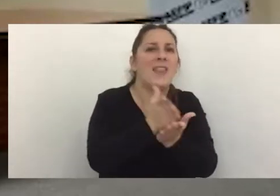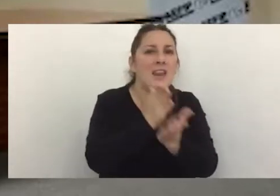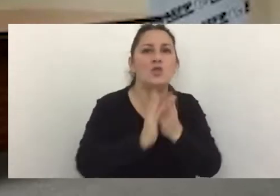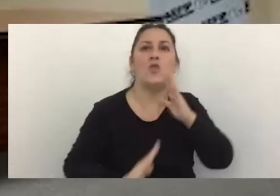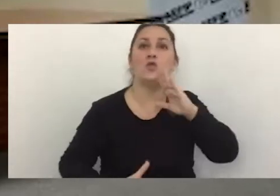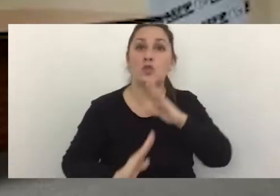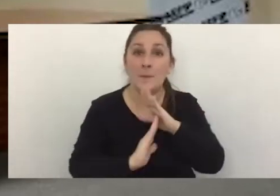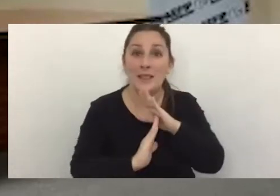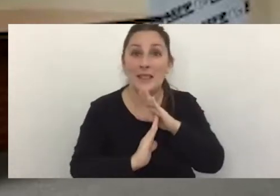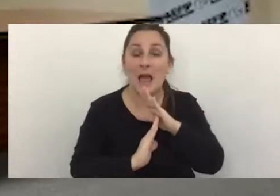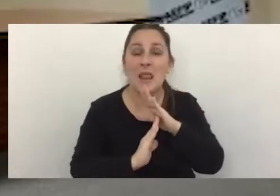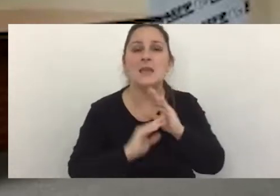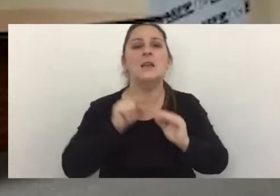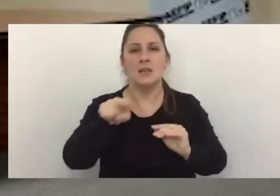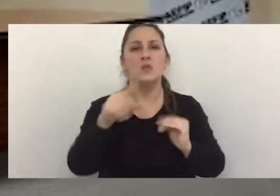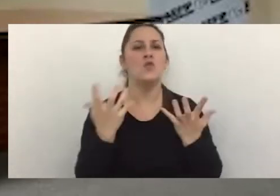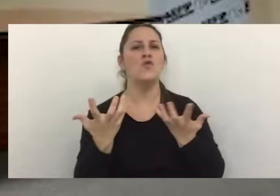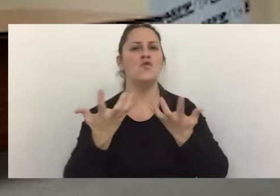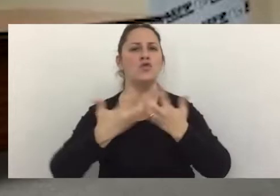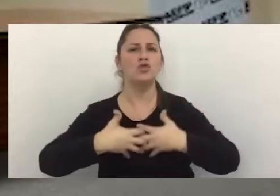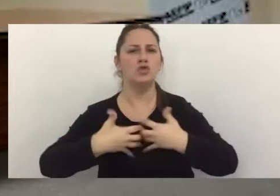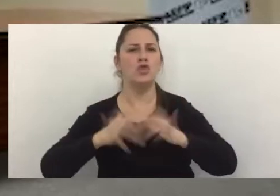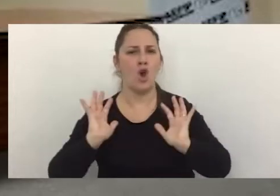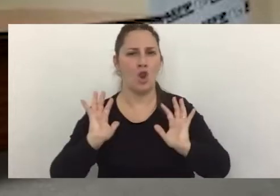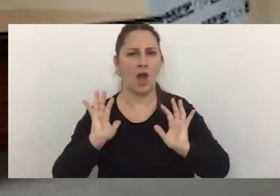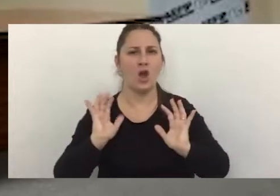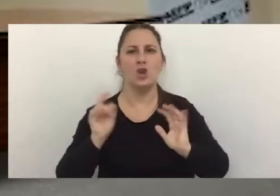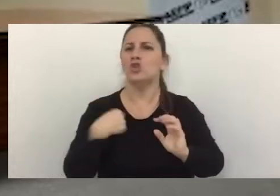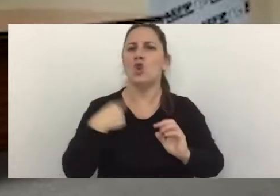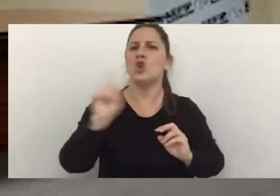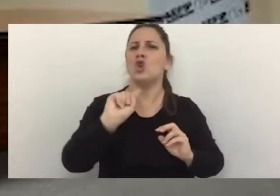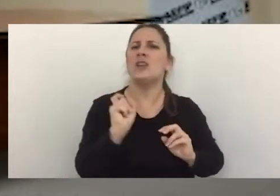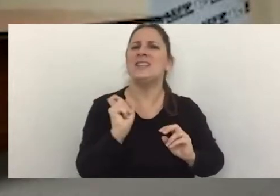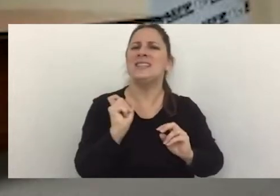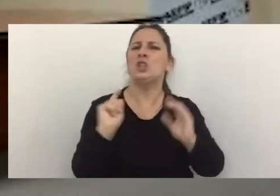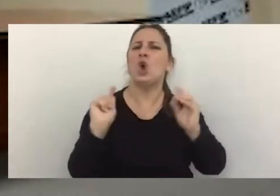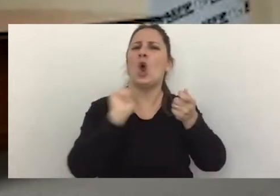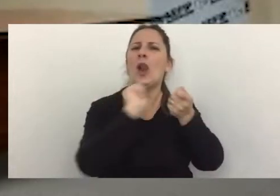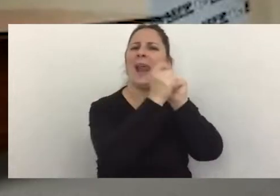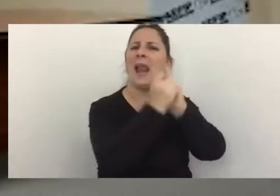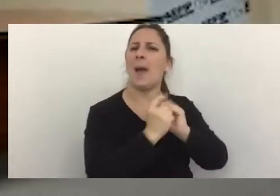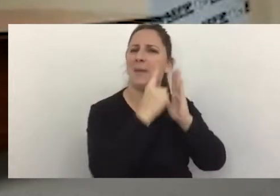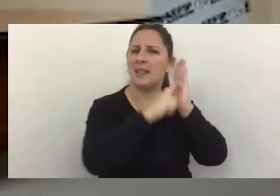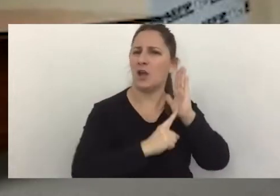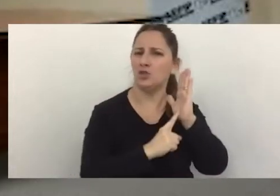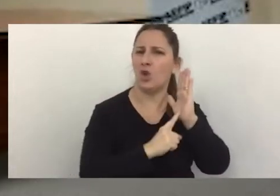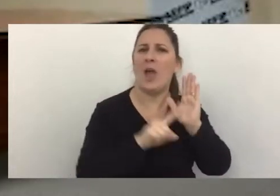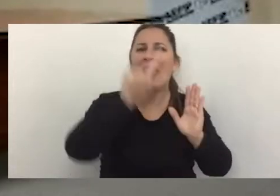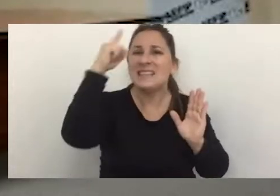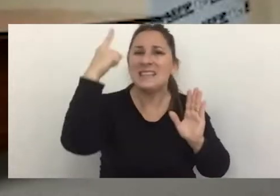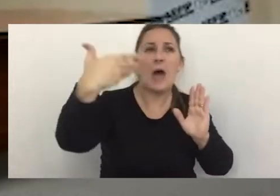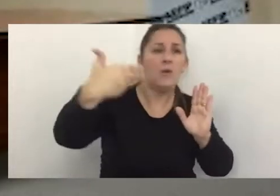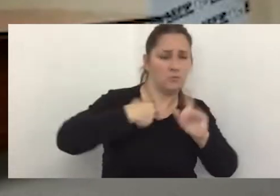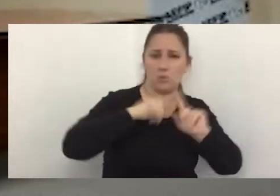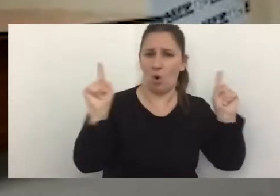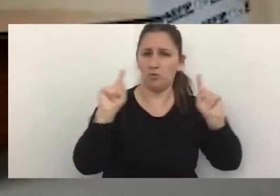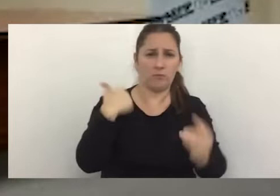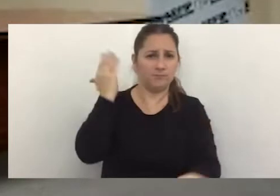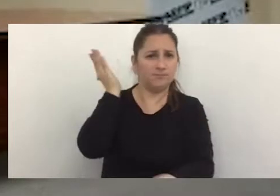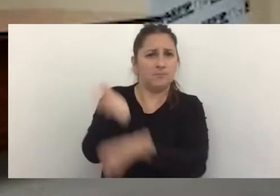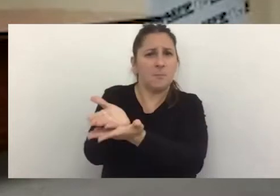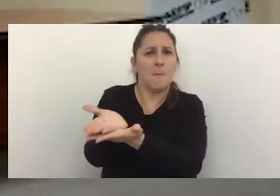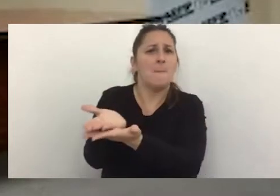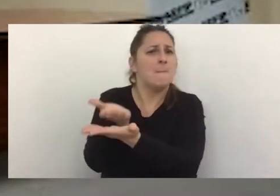es operativa, es decir, yo necesito de una reglamentación, no necesito del Estado. La exijo porque el Estado